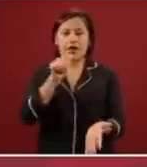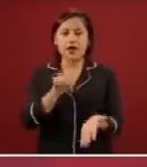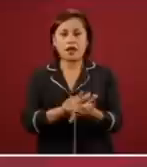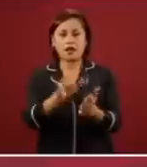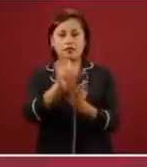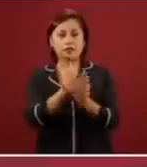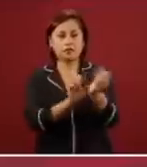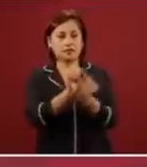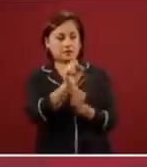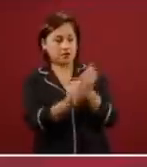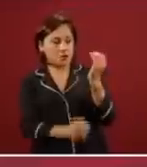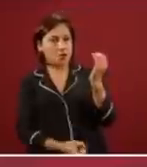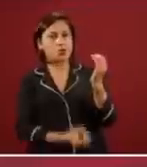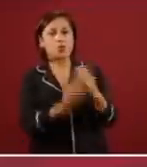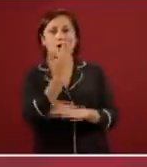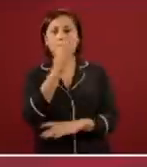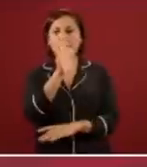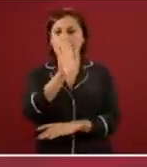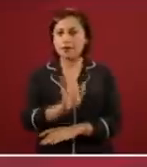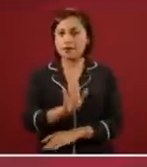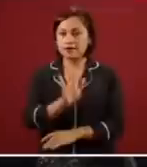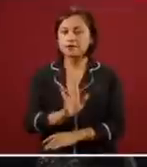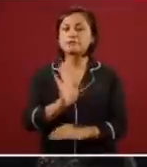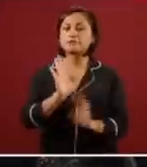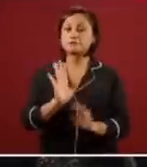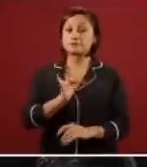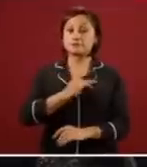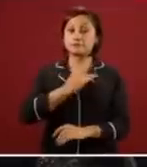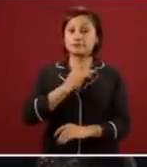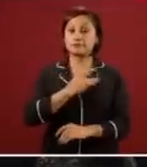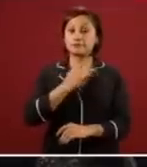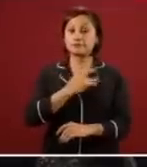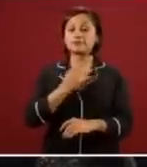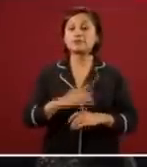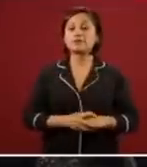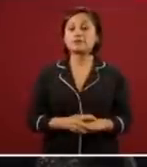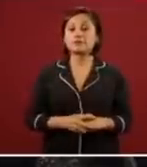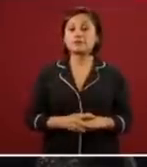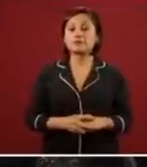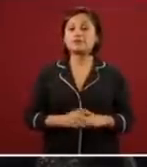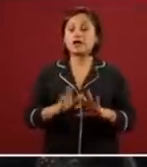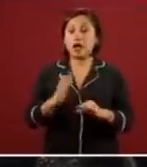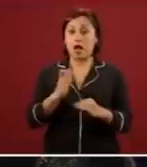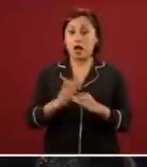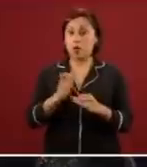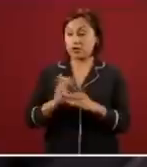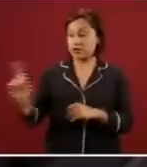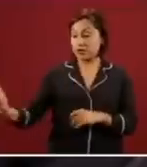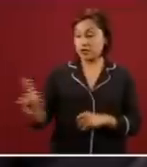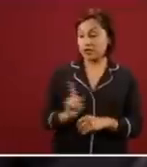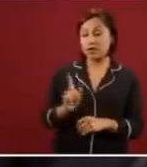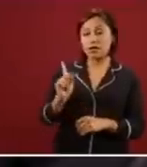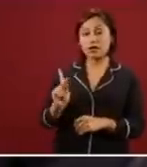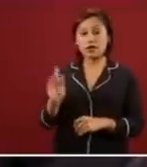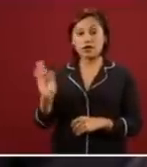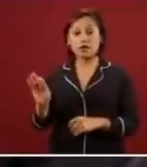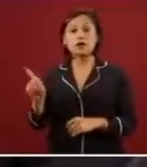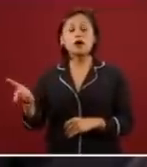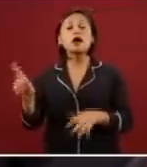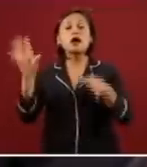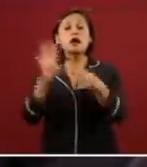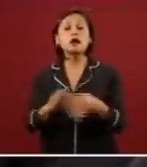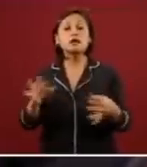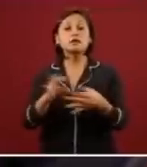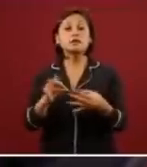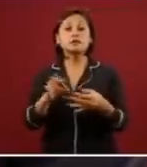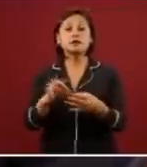Incluyó esto que va a explicar ahora el fiscal. Si acaso nos faltan